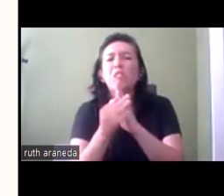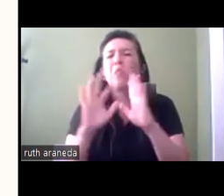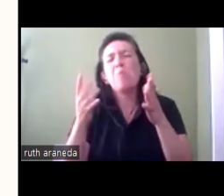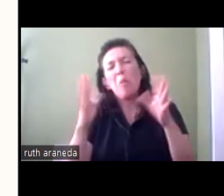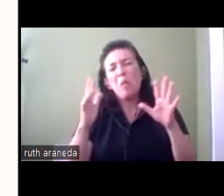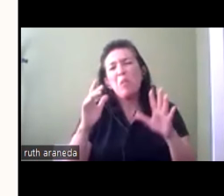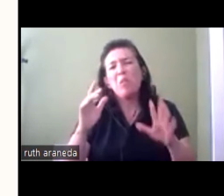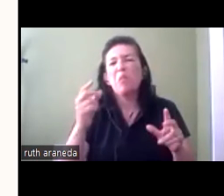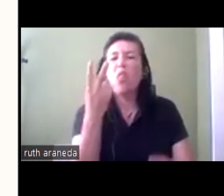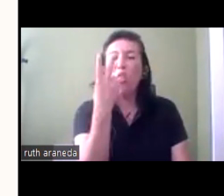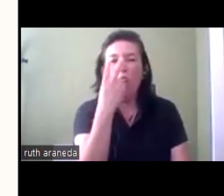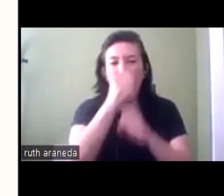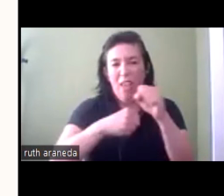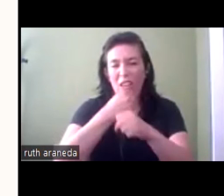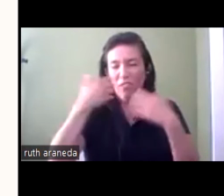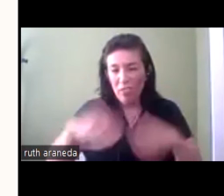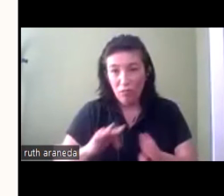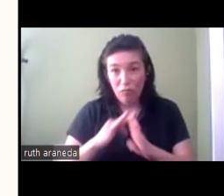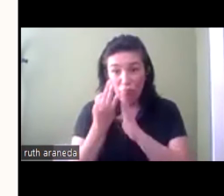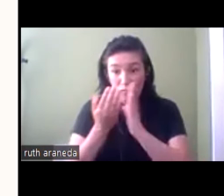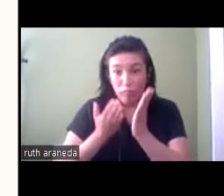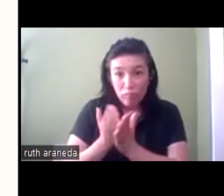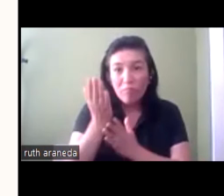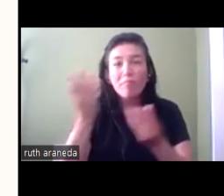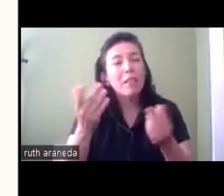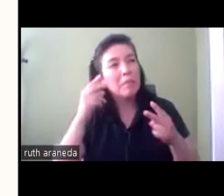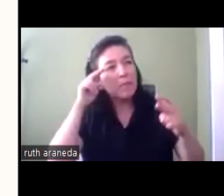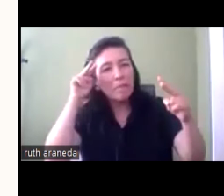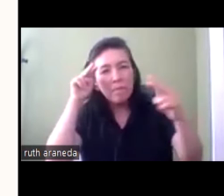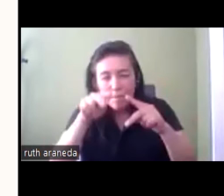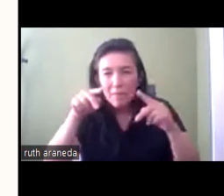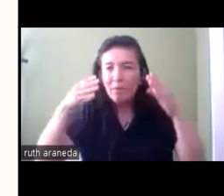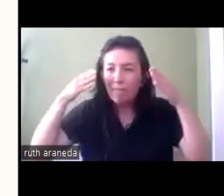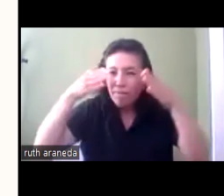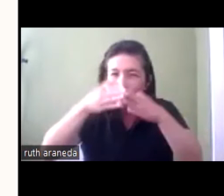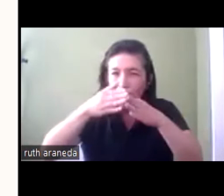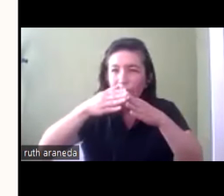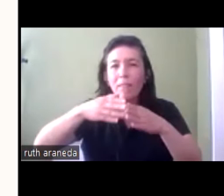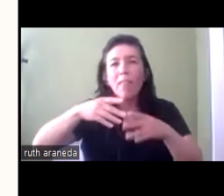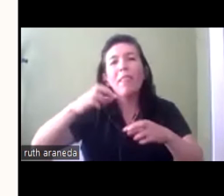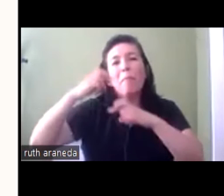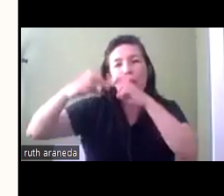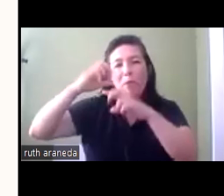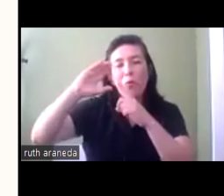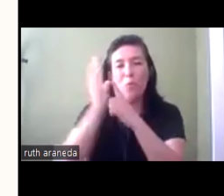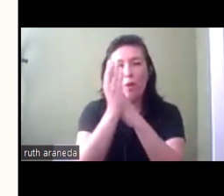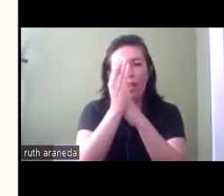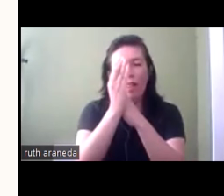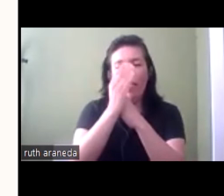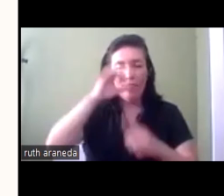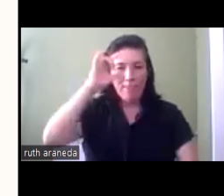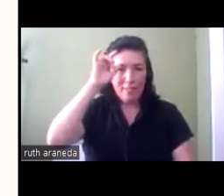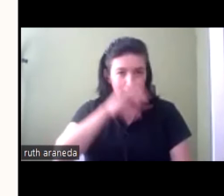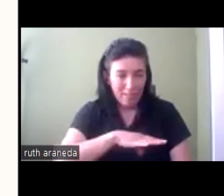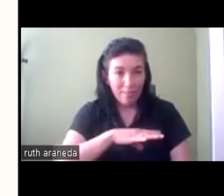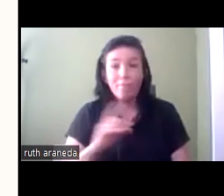aproximadamente 2 años y que está interesada en la promoción, difusión y gestión integral del patrimonio cultural y natural del país, con